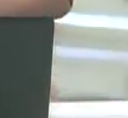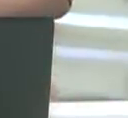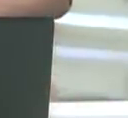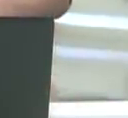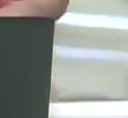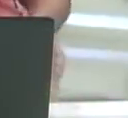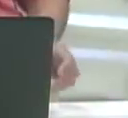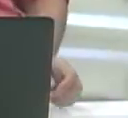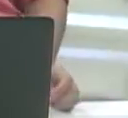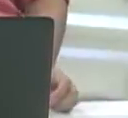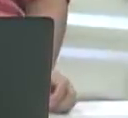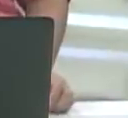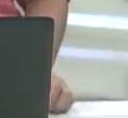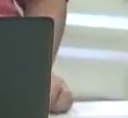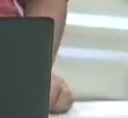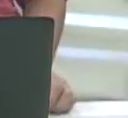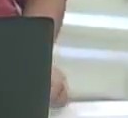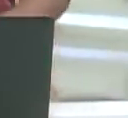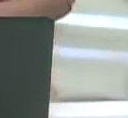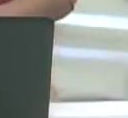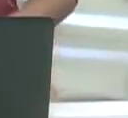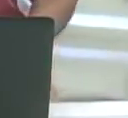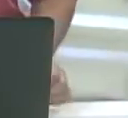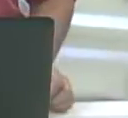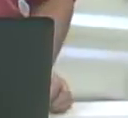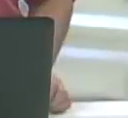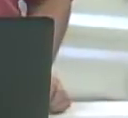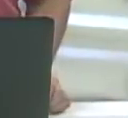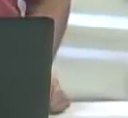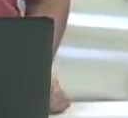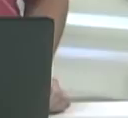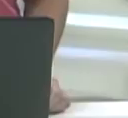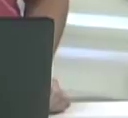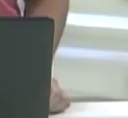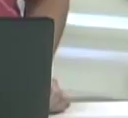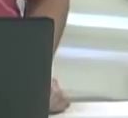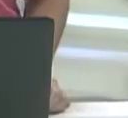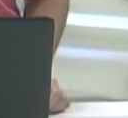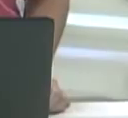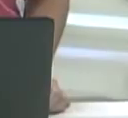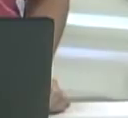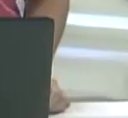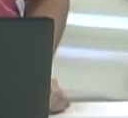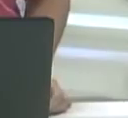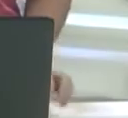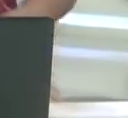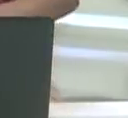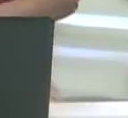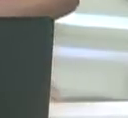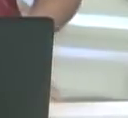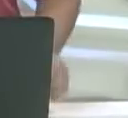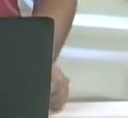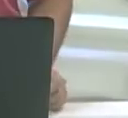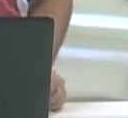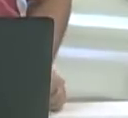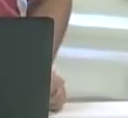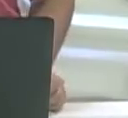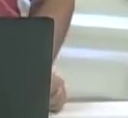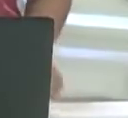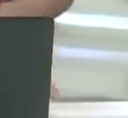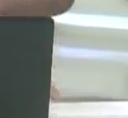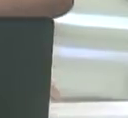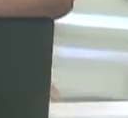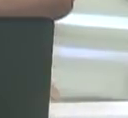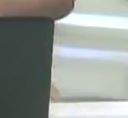Venezuela, entonces veíamos parte de esta actividad que se ha desarrollado, donde estuvo presente el presidente de la República Bolivariana de Venezuela, Nicolás Maduro, en compañía de la